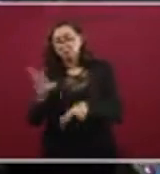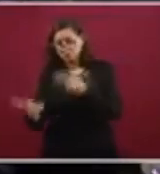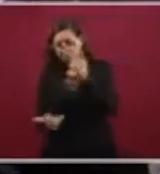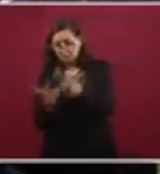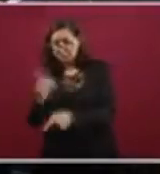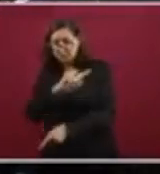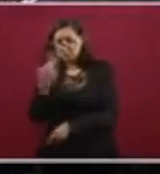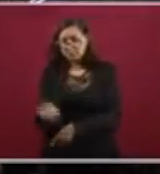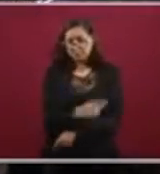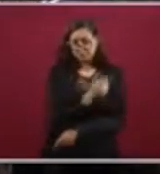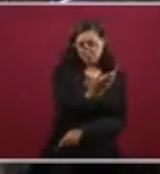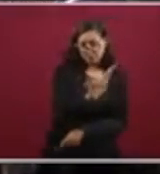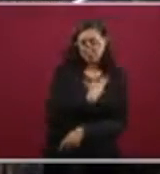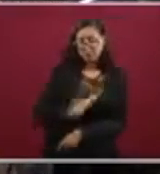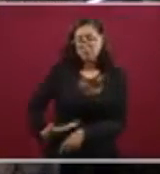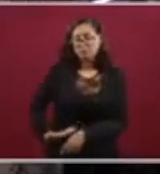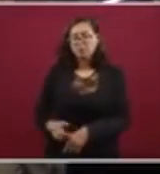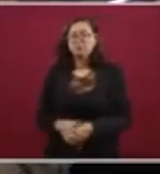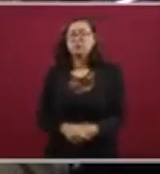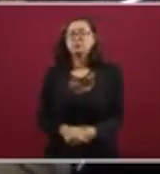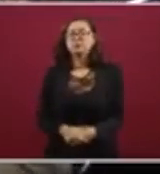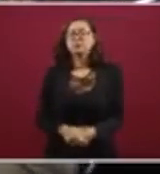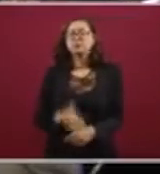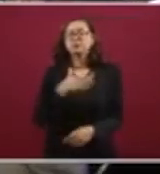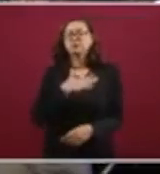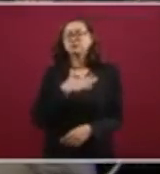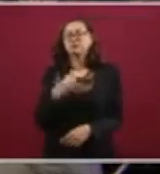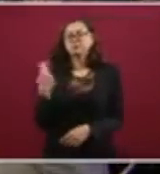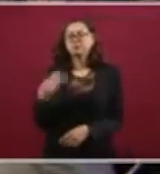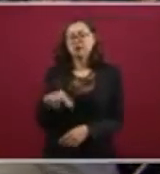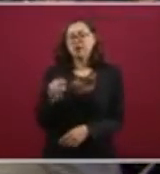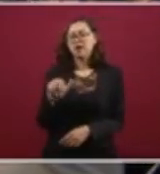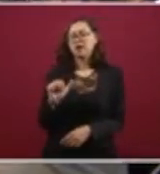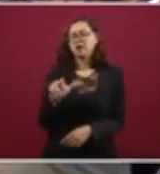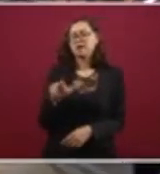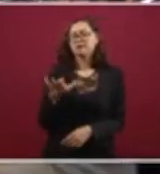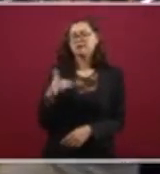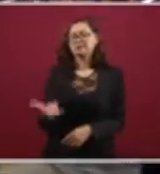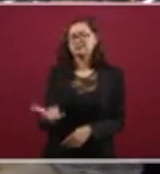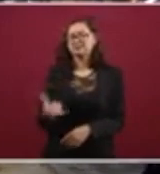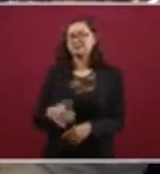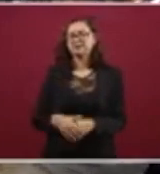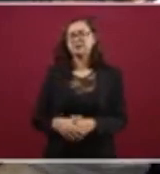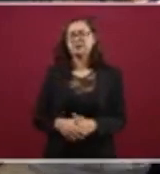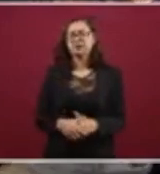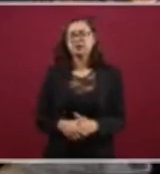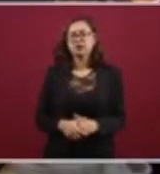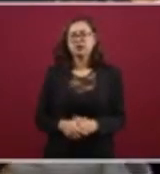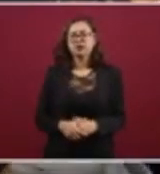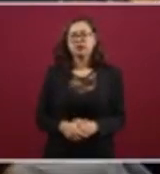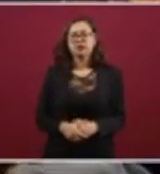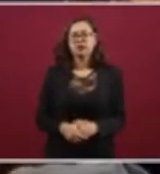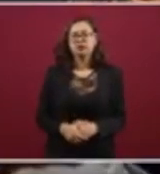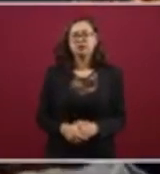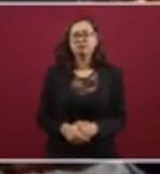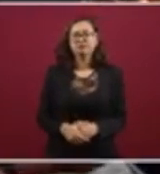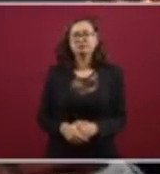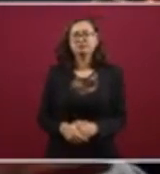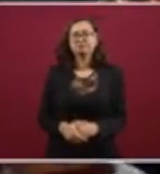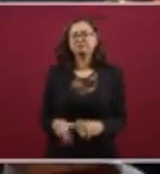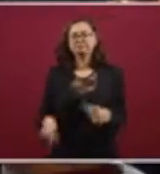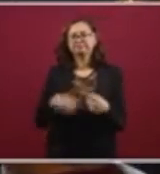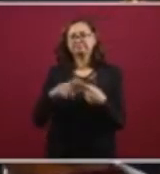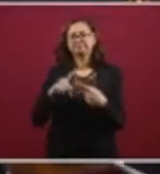usted. Gracias. Nancy Rodríguez, de Oro Sólido. En primer lugar, a la directora de